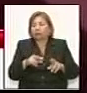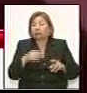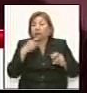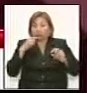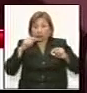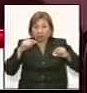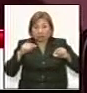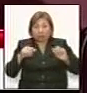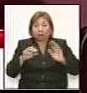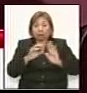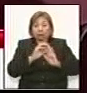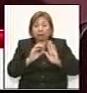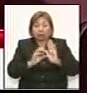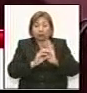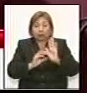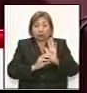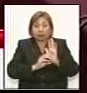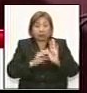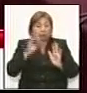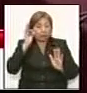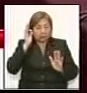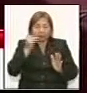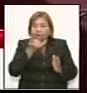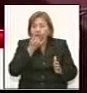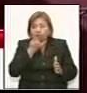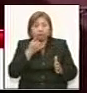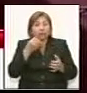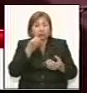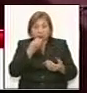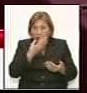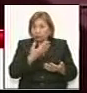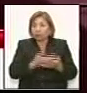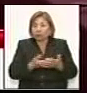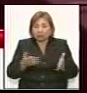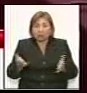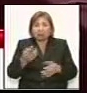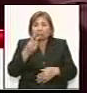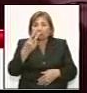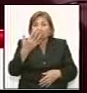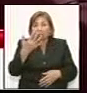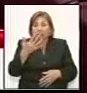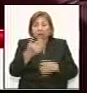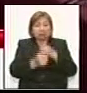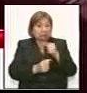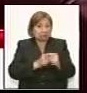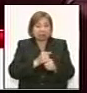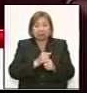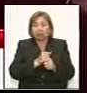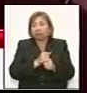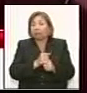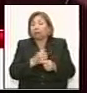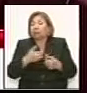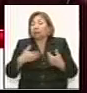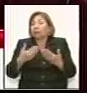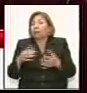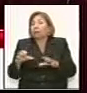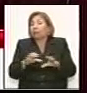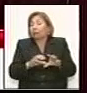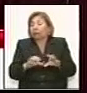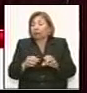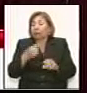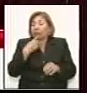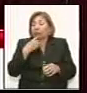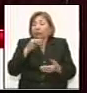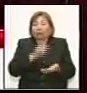esta constitución fujimorista, con sus defectos, mal o bien está ya 25 años vigente, y lo que ha producido